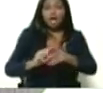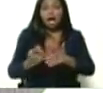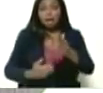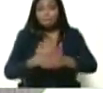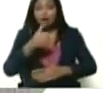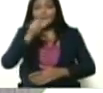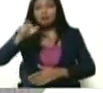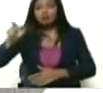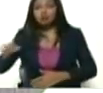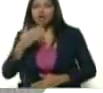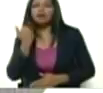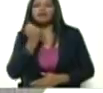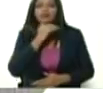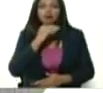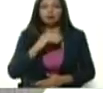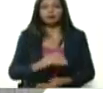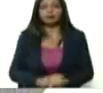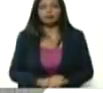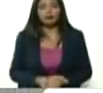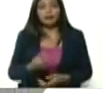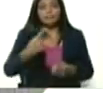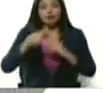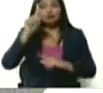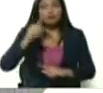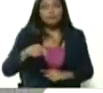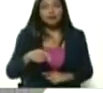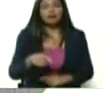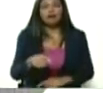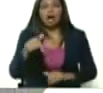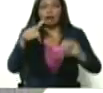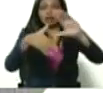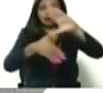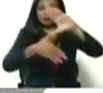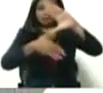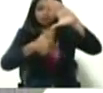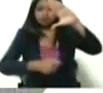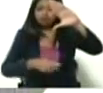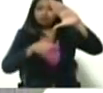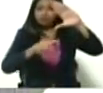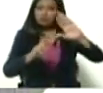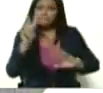del COVID-19. Pero también en Sudamérica, Venezuela,